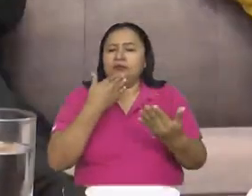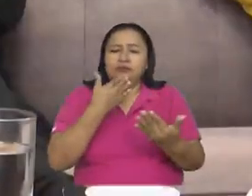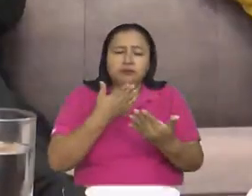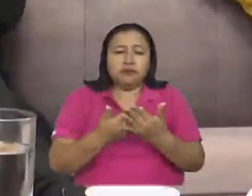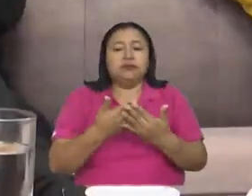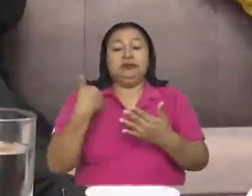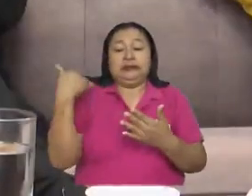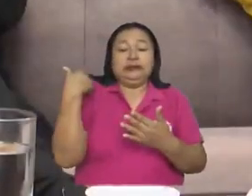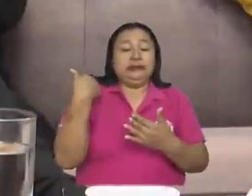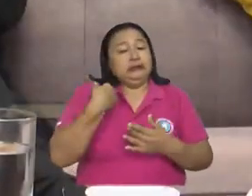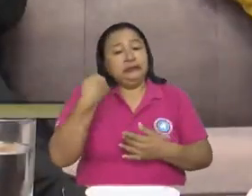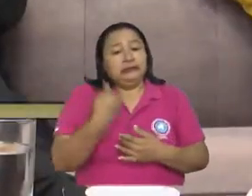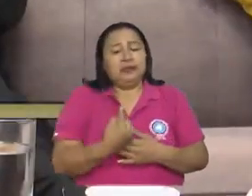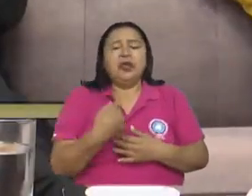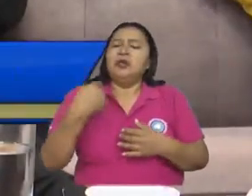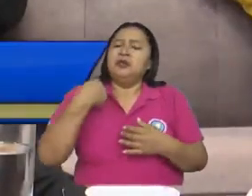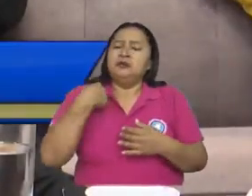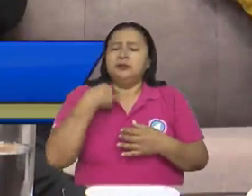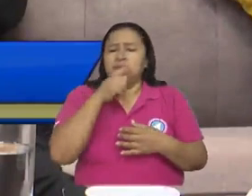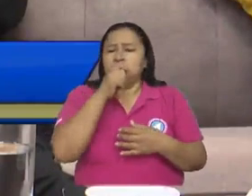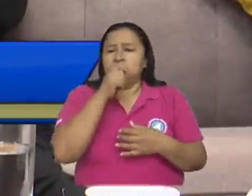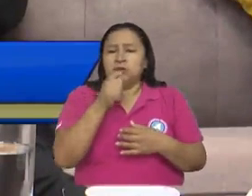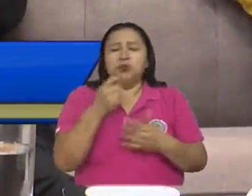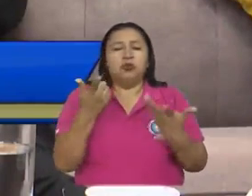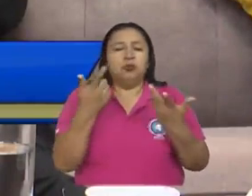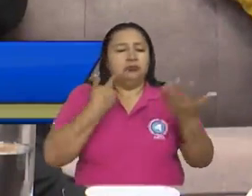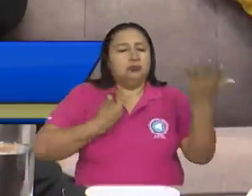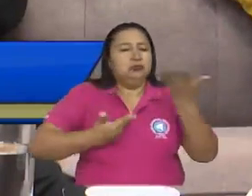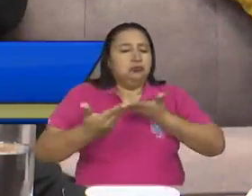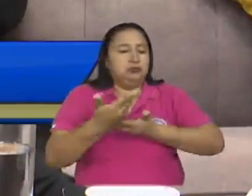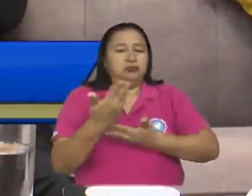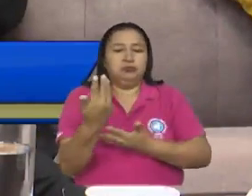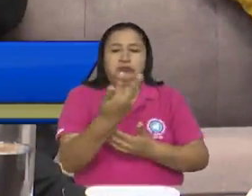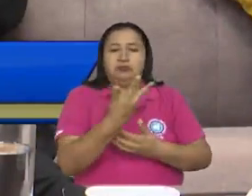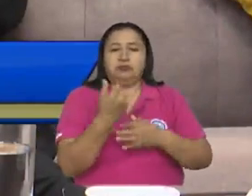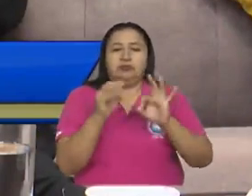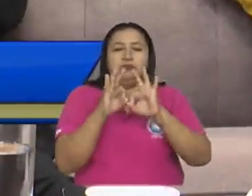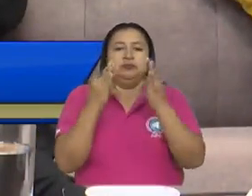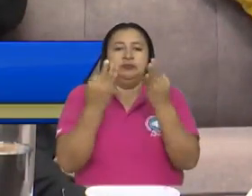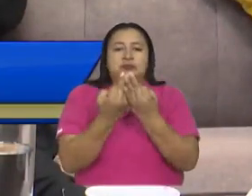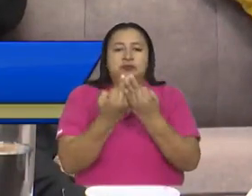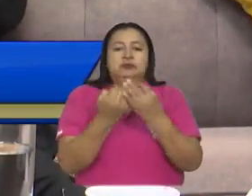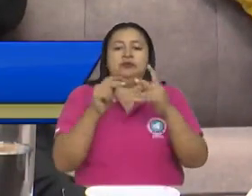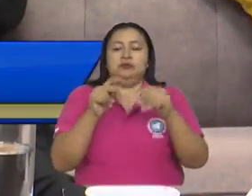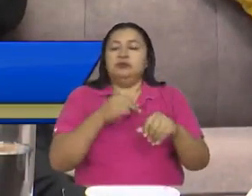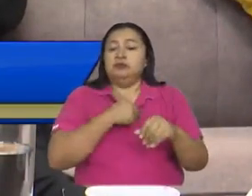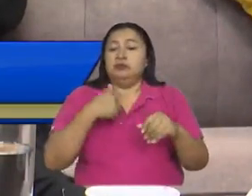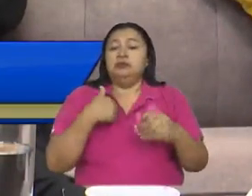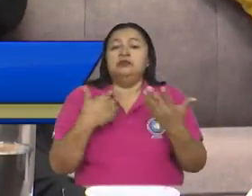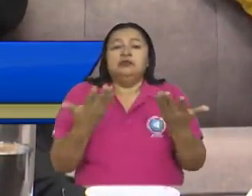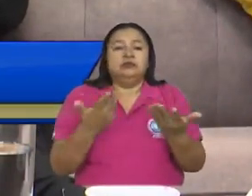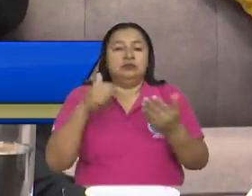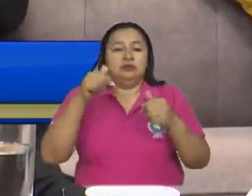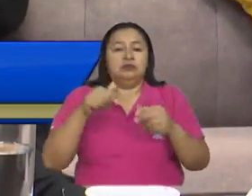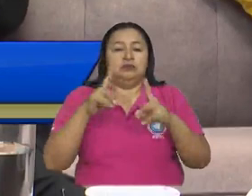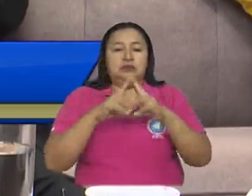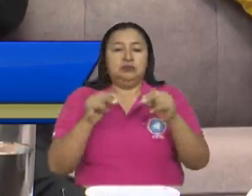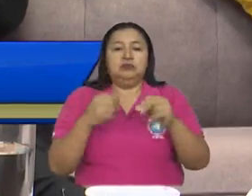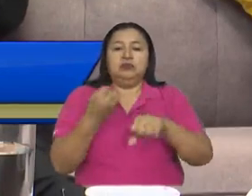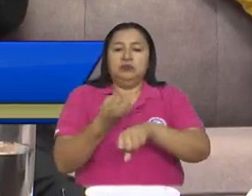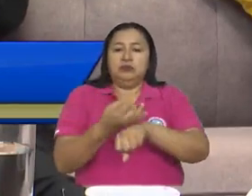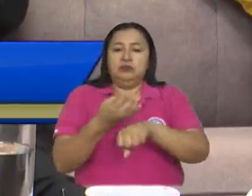la invitación. Y siempre es un placer compartir con toda la familia qué es lo que estamos haciendo nosotros como